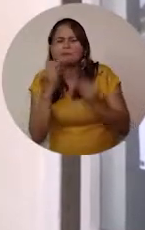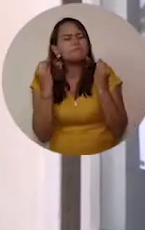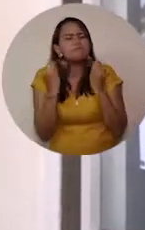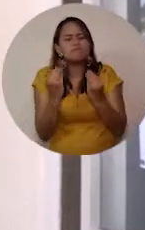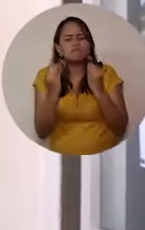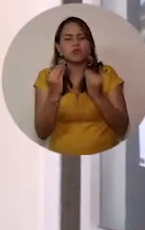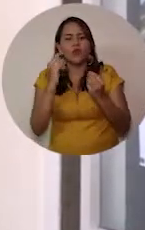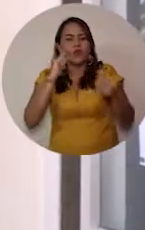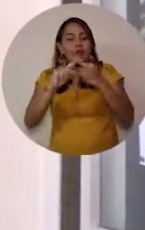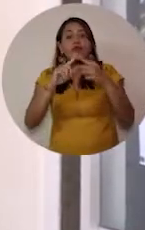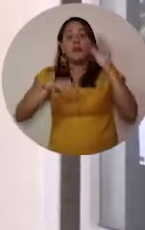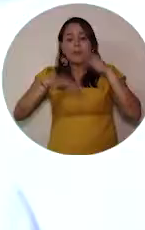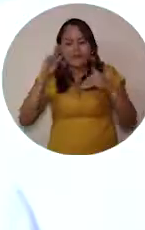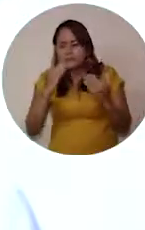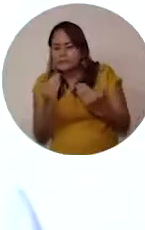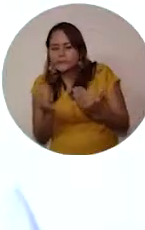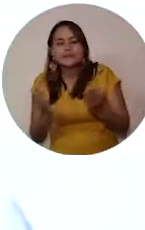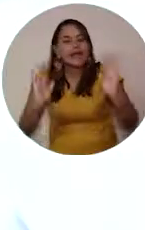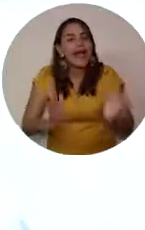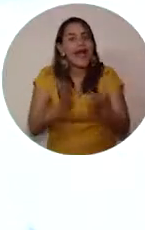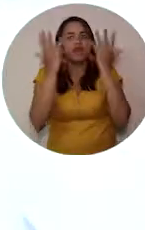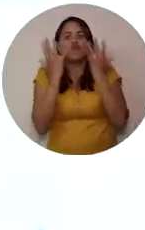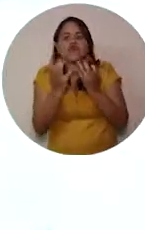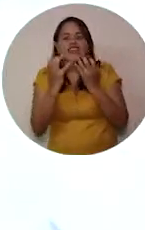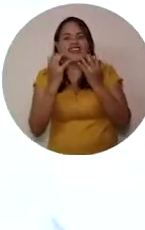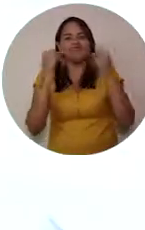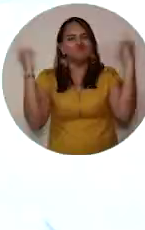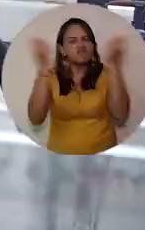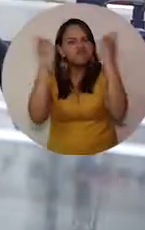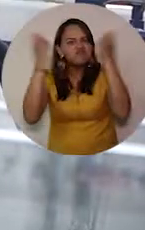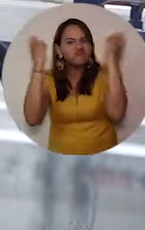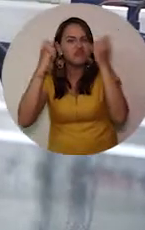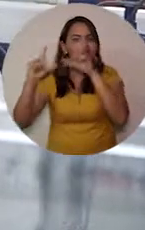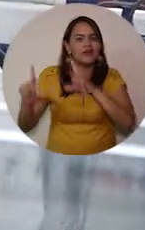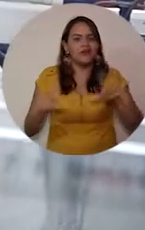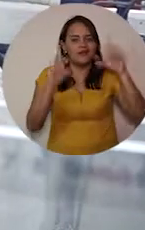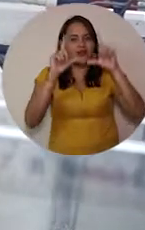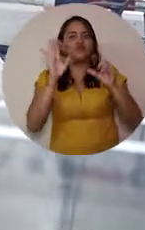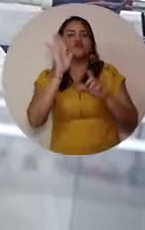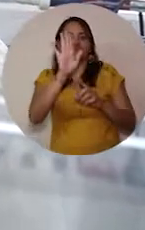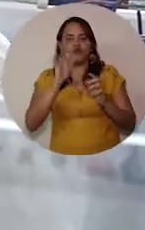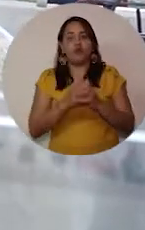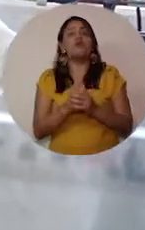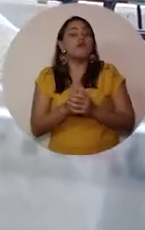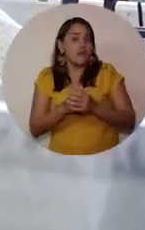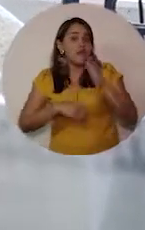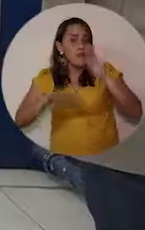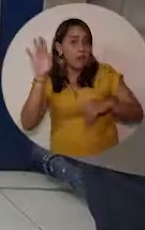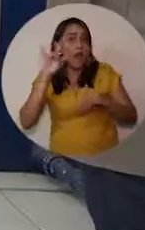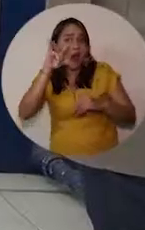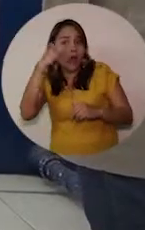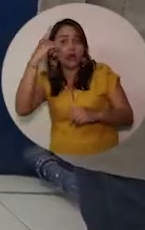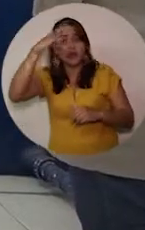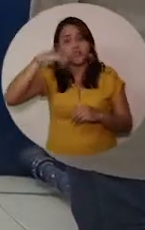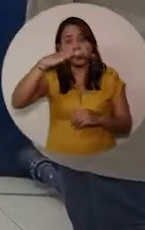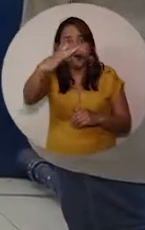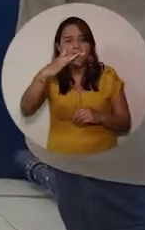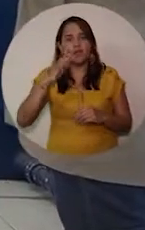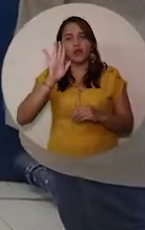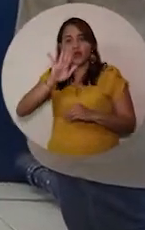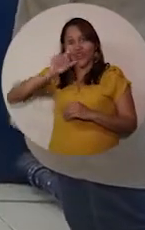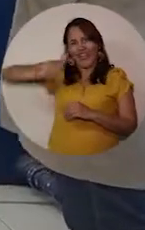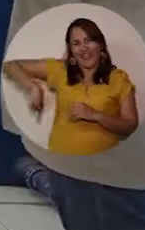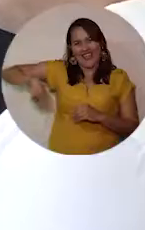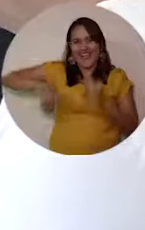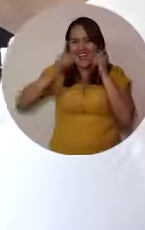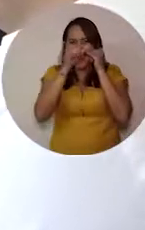para desarrollar ofertas de posgrados, ya sea de manera conjunta o traer a la ciudad de Santa Marta algunos de los posgrados que se ofrecen